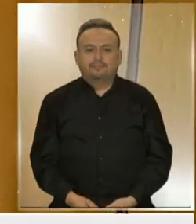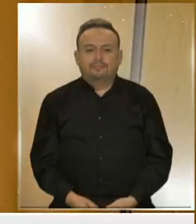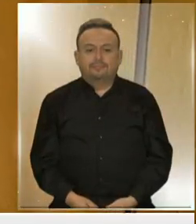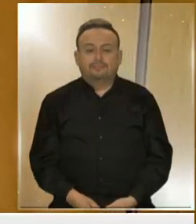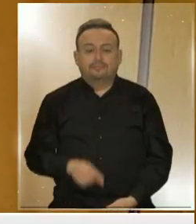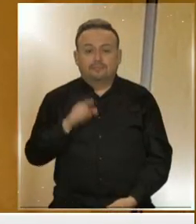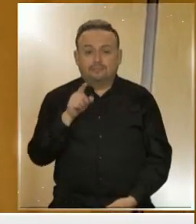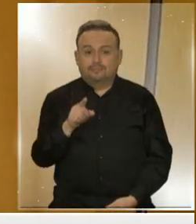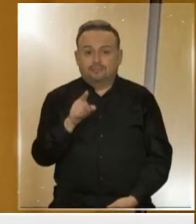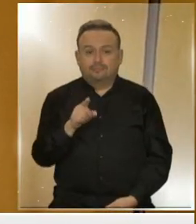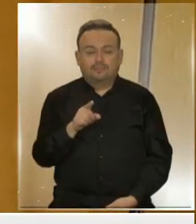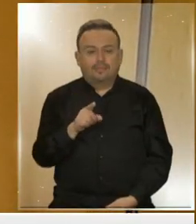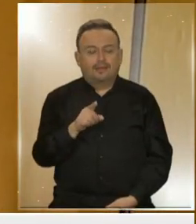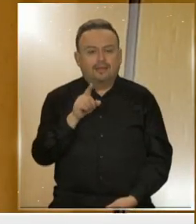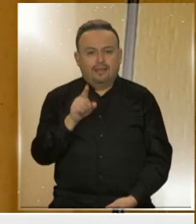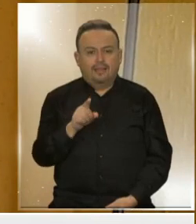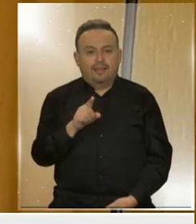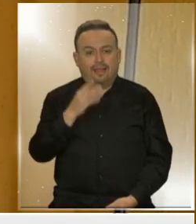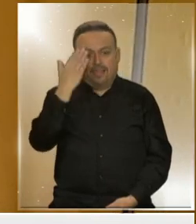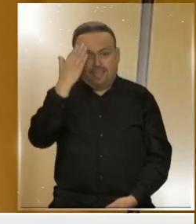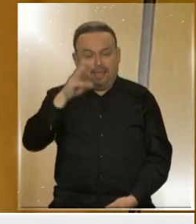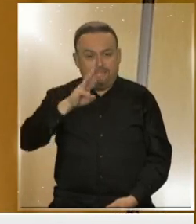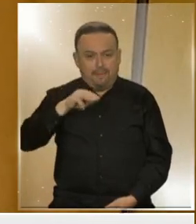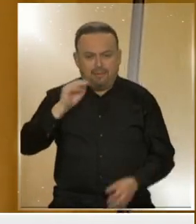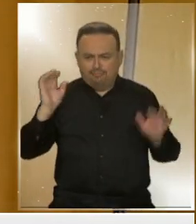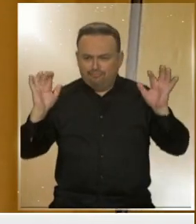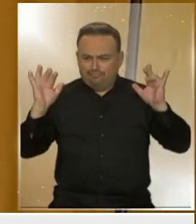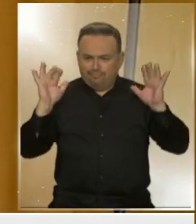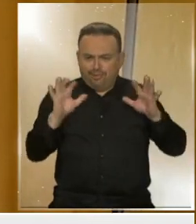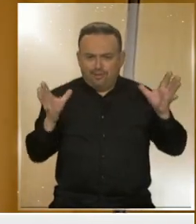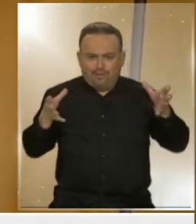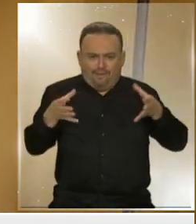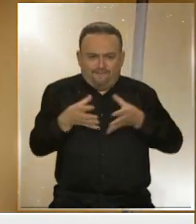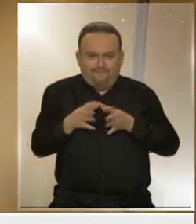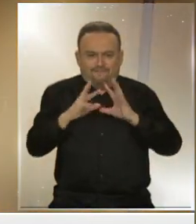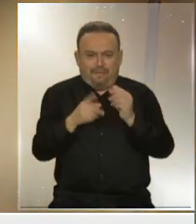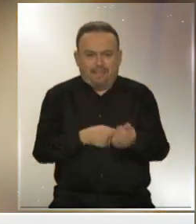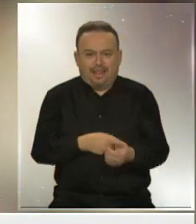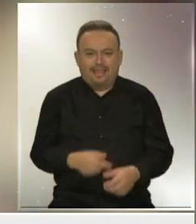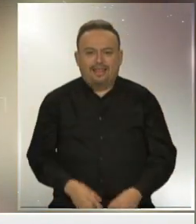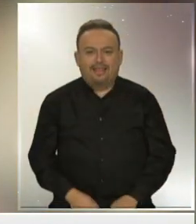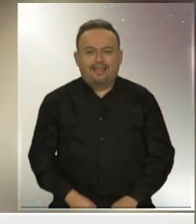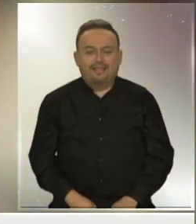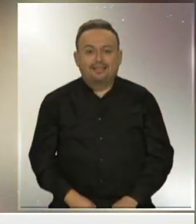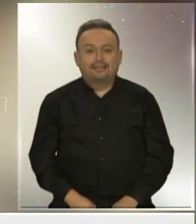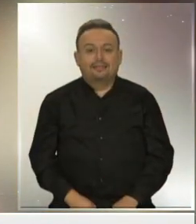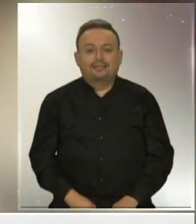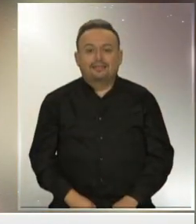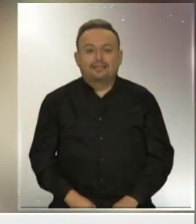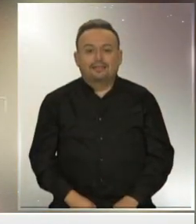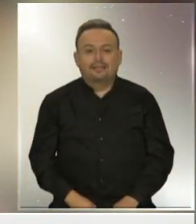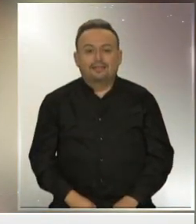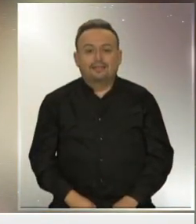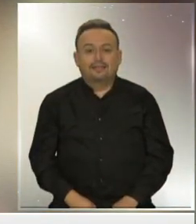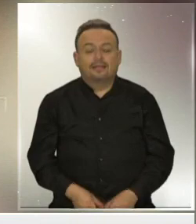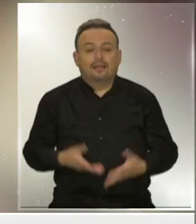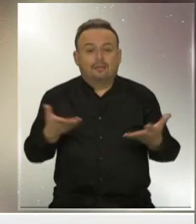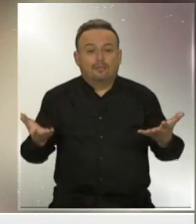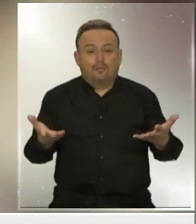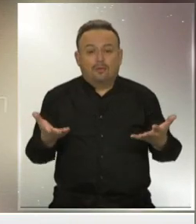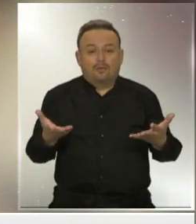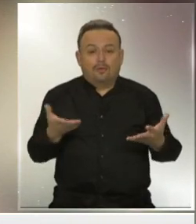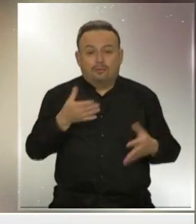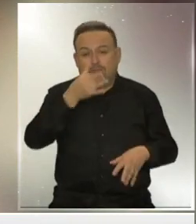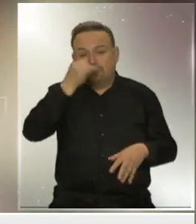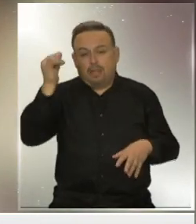Era una en la instancia del Día de la Madre donde se juntaba toda la familia. Donde quizá en mucho tiempo no